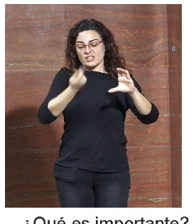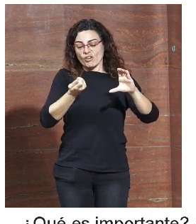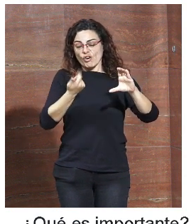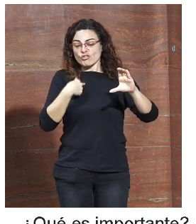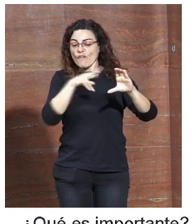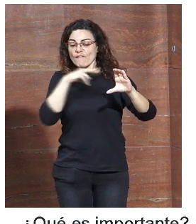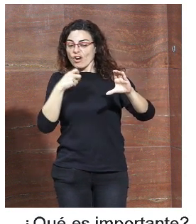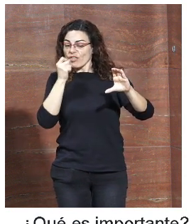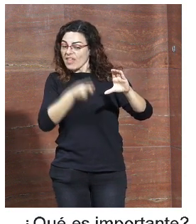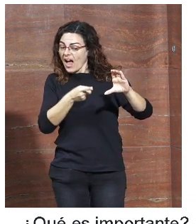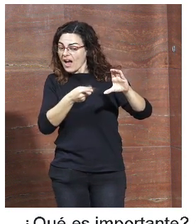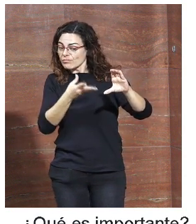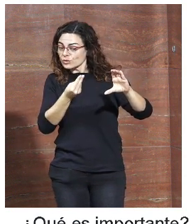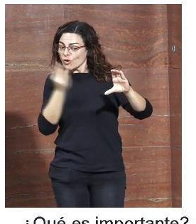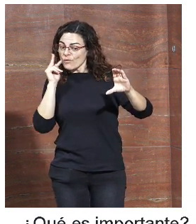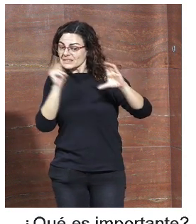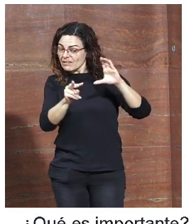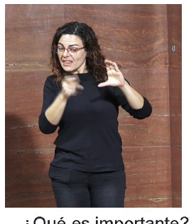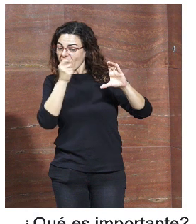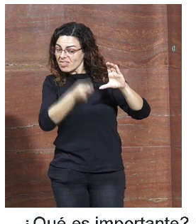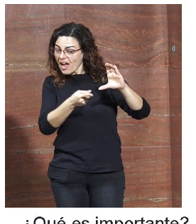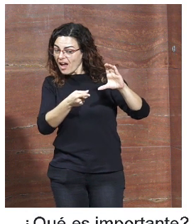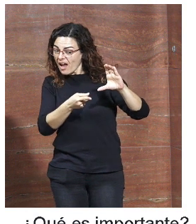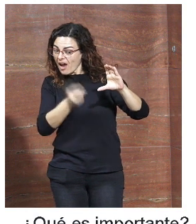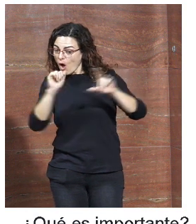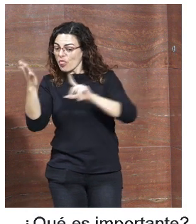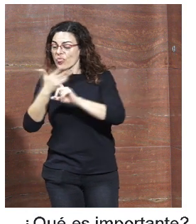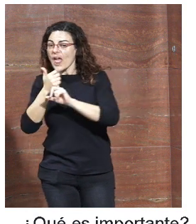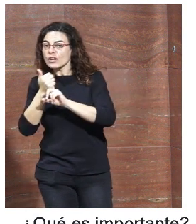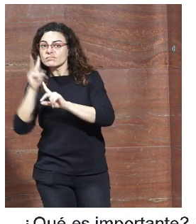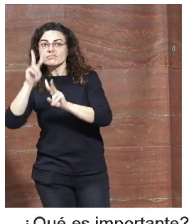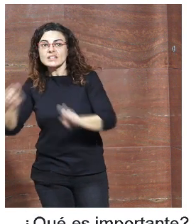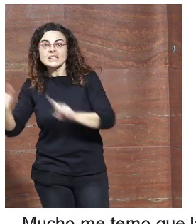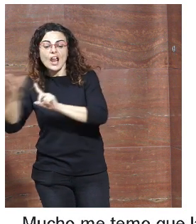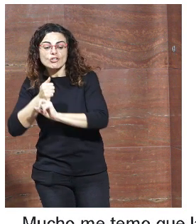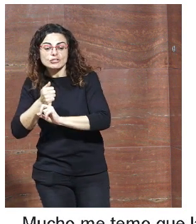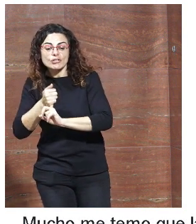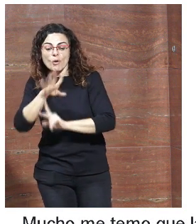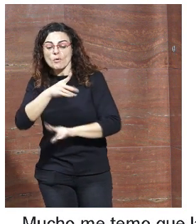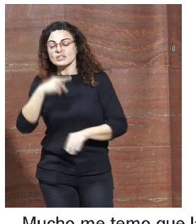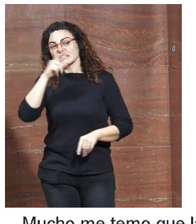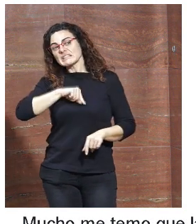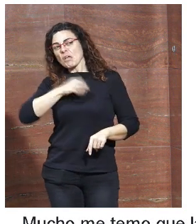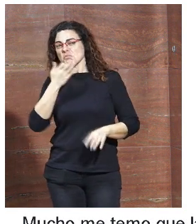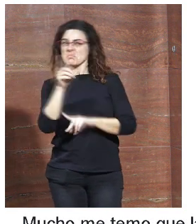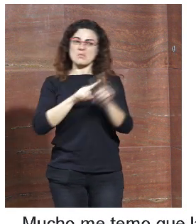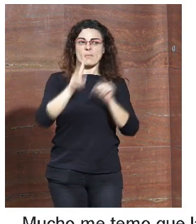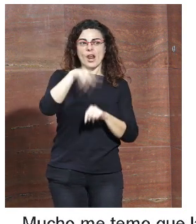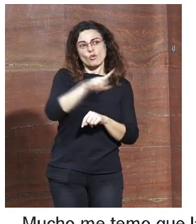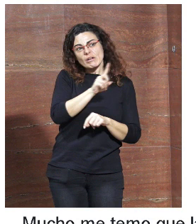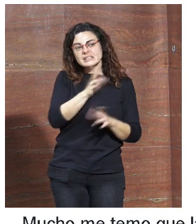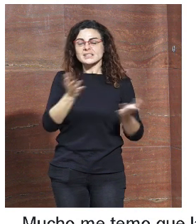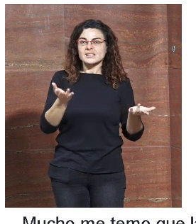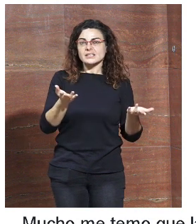menos valor, menos visibilidad, queda fuera del diagnóstico, no es construido como problema, por lo tanto no es atendido como tal. Vaya,